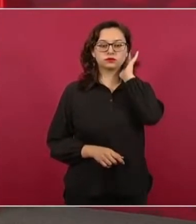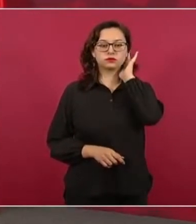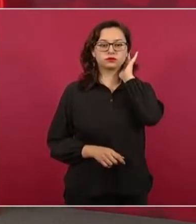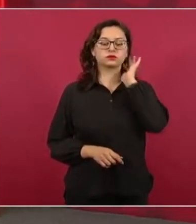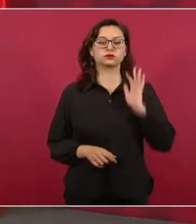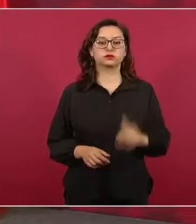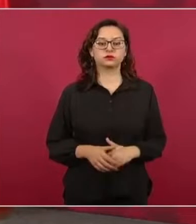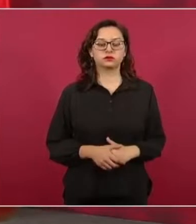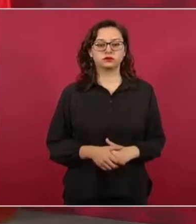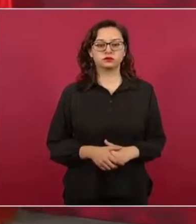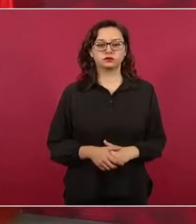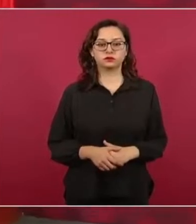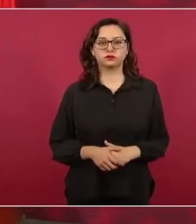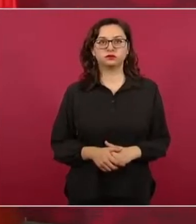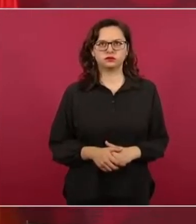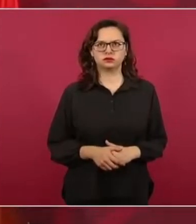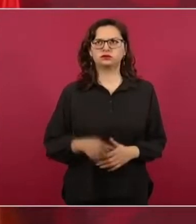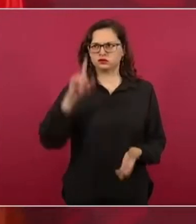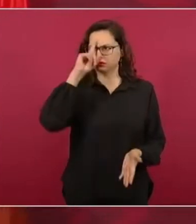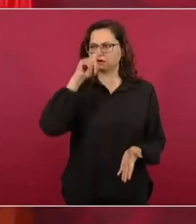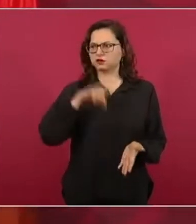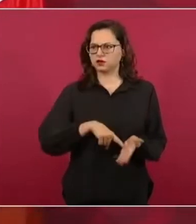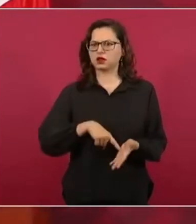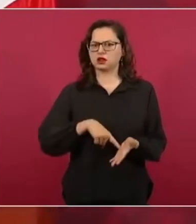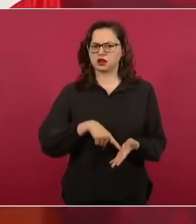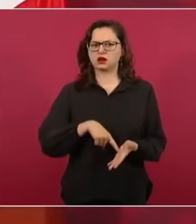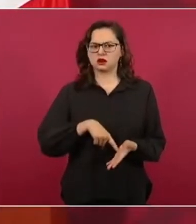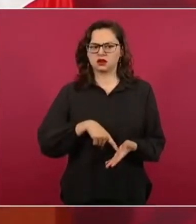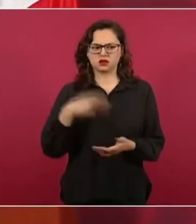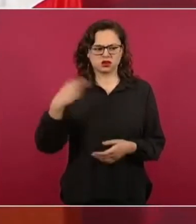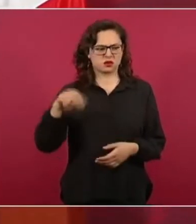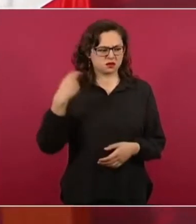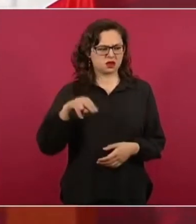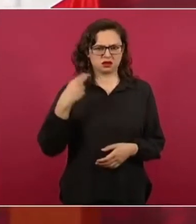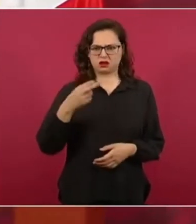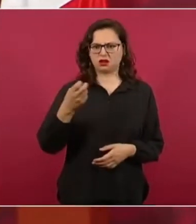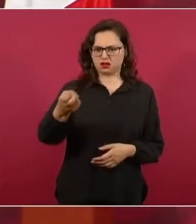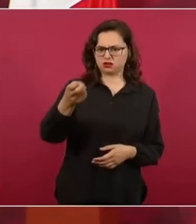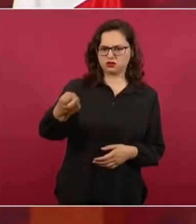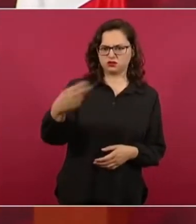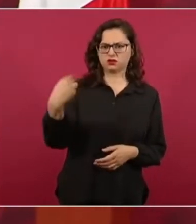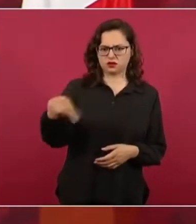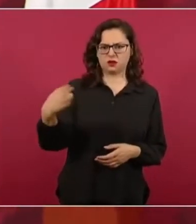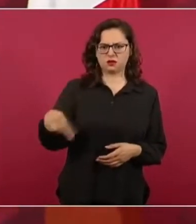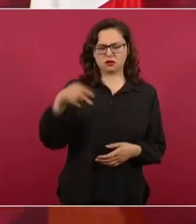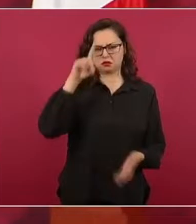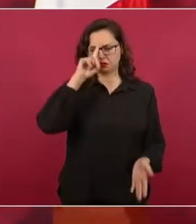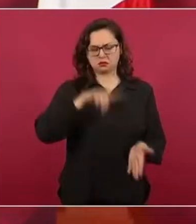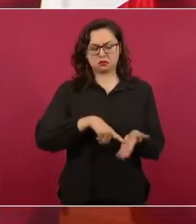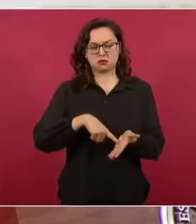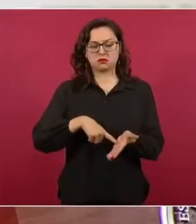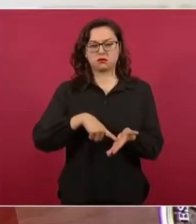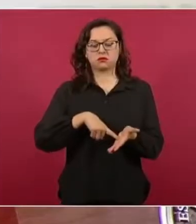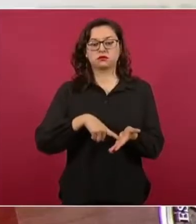sí, creo que esa es la denominación, y lo mismo